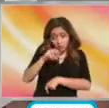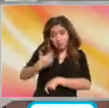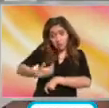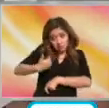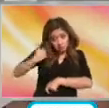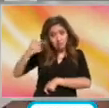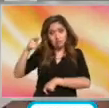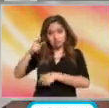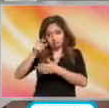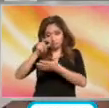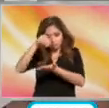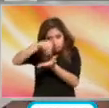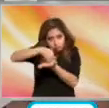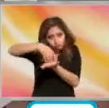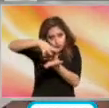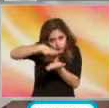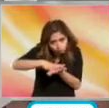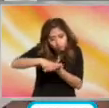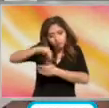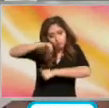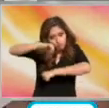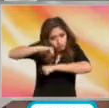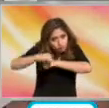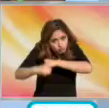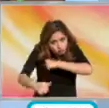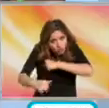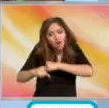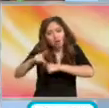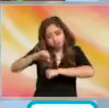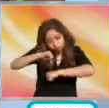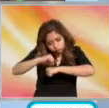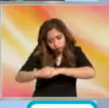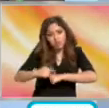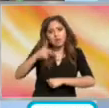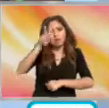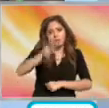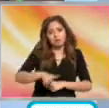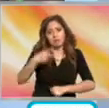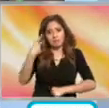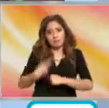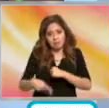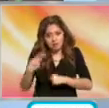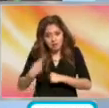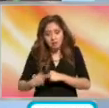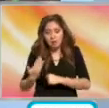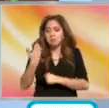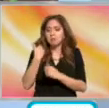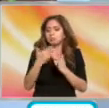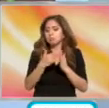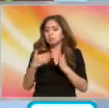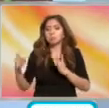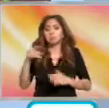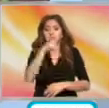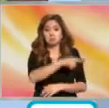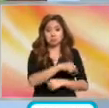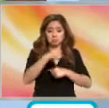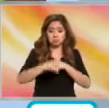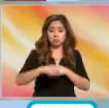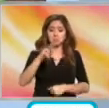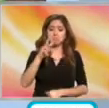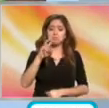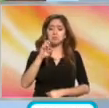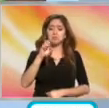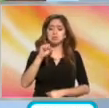sea una cirugía programada, Sí. que Muy así bien. se llama, y que sea menos riesgosa. Ya prácticamente todas las cirugías de vesícula se hacen a través de